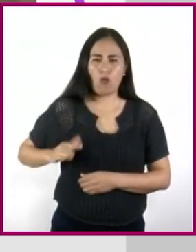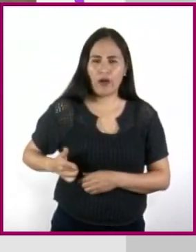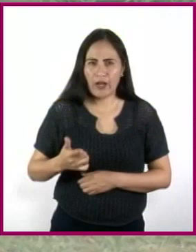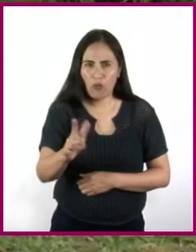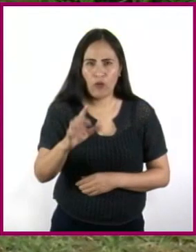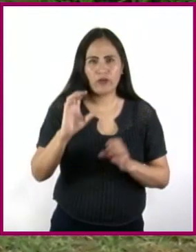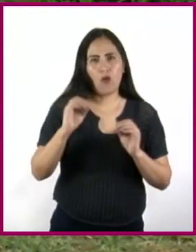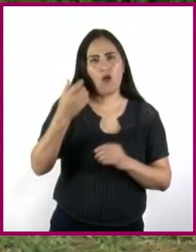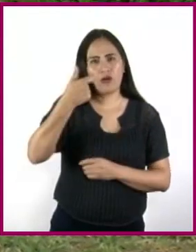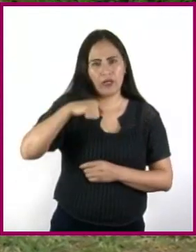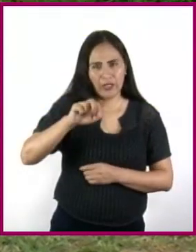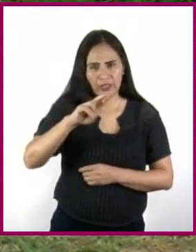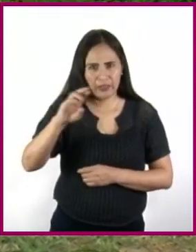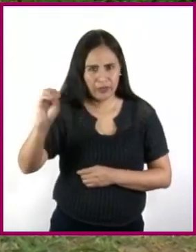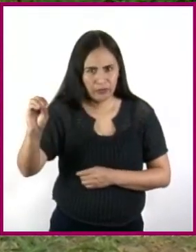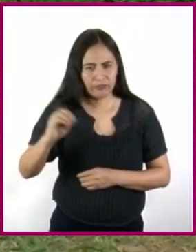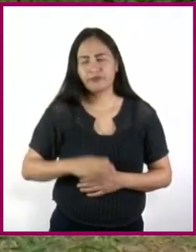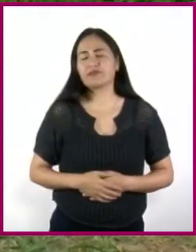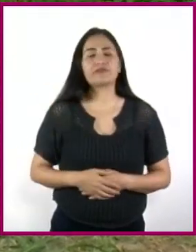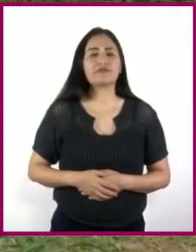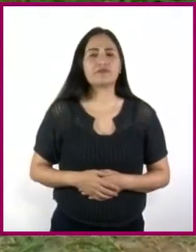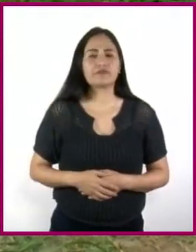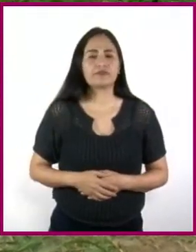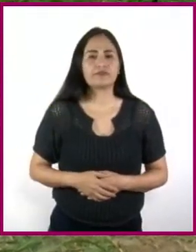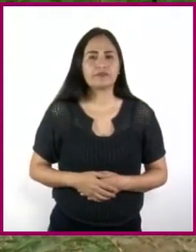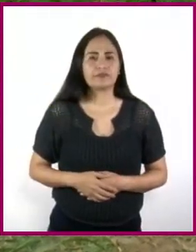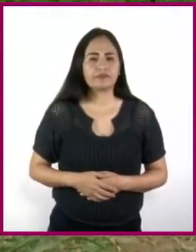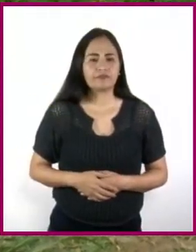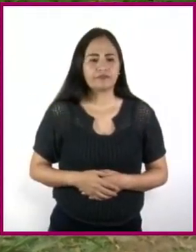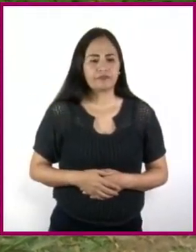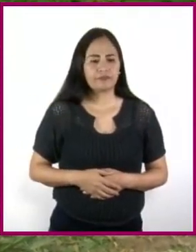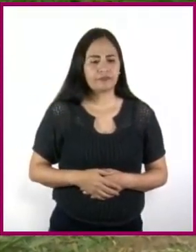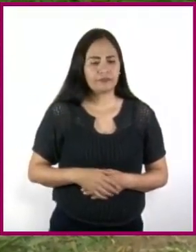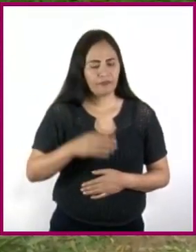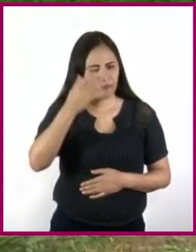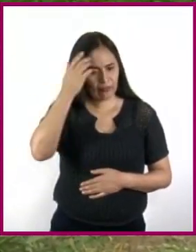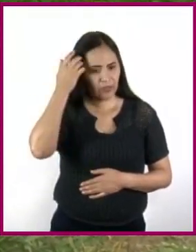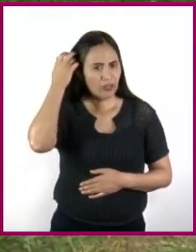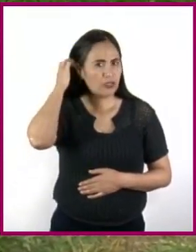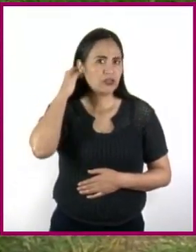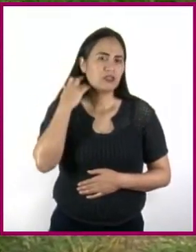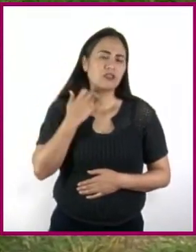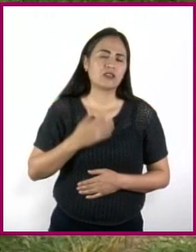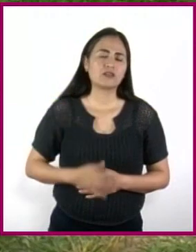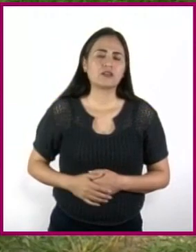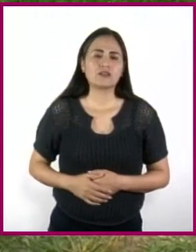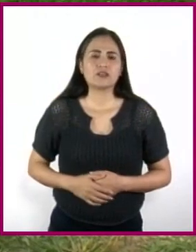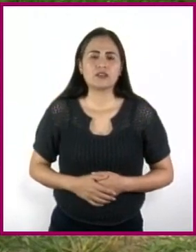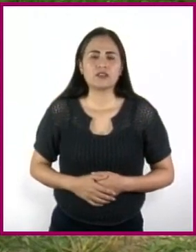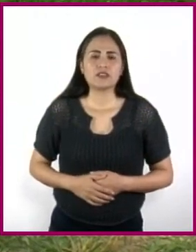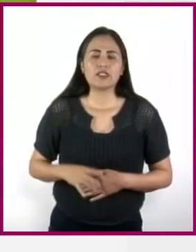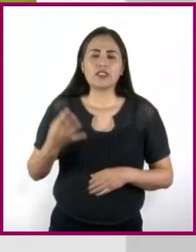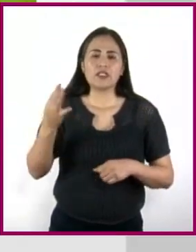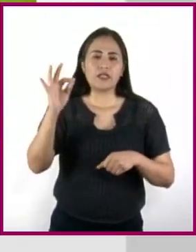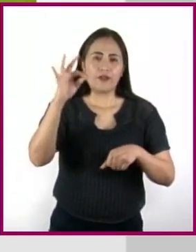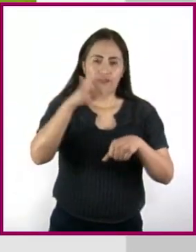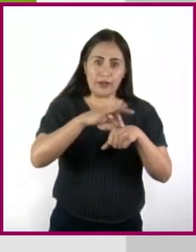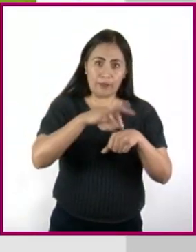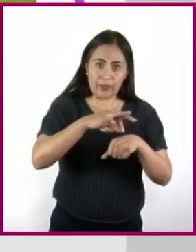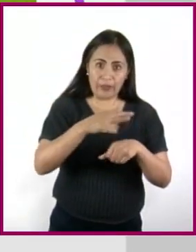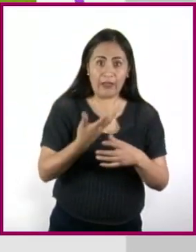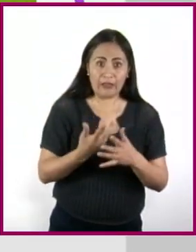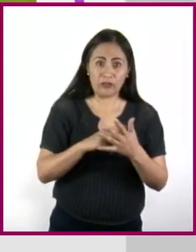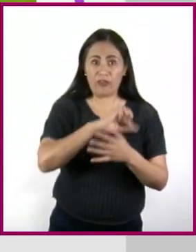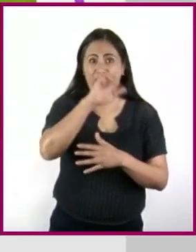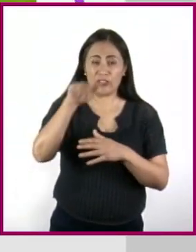Querétaro. ¿Existen condiciones que aceleren la proliferación de las enfermedades producidas por picaduras de mosquito?